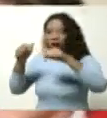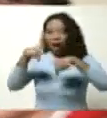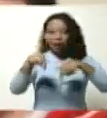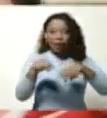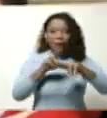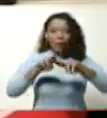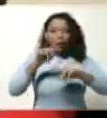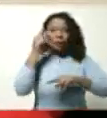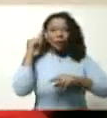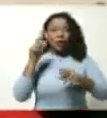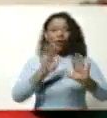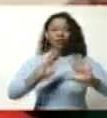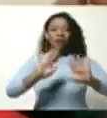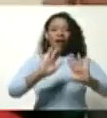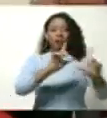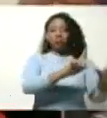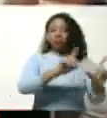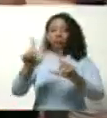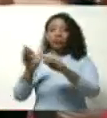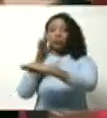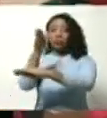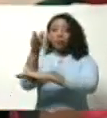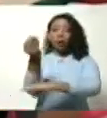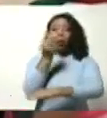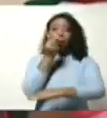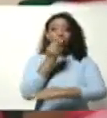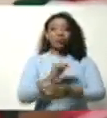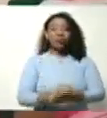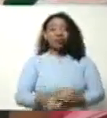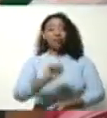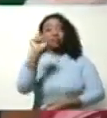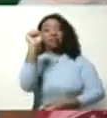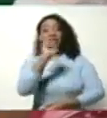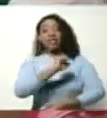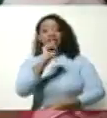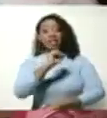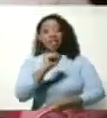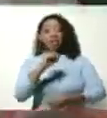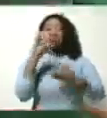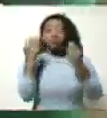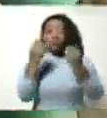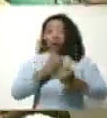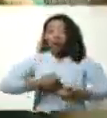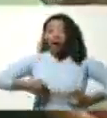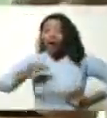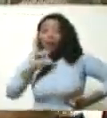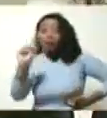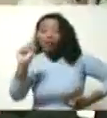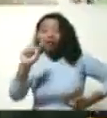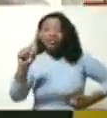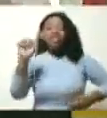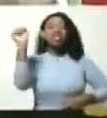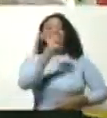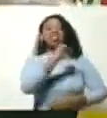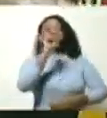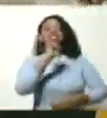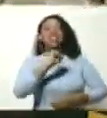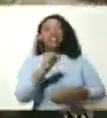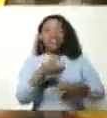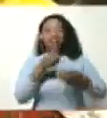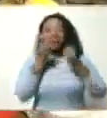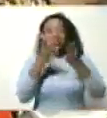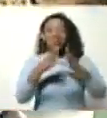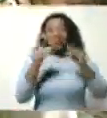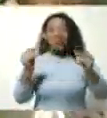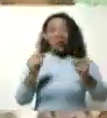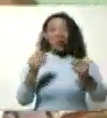niños y las niñas ya listos para ir a comer, ¿verdad? Sí, tienen mucha hambre. Sí, y qué bueno que todos